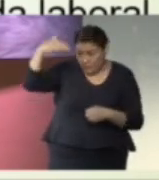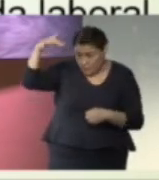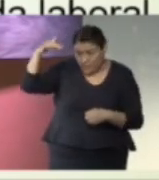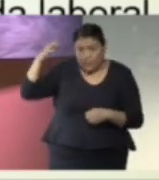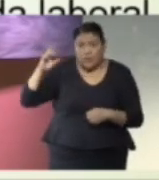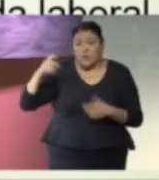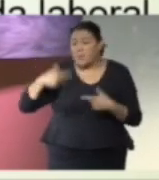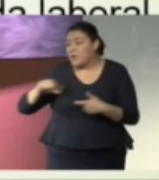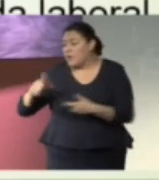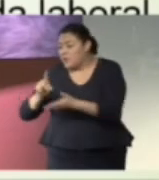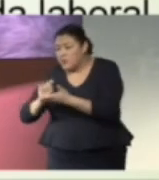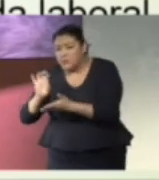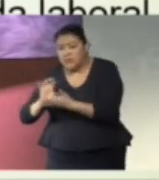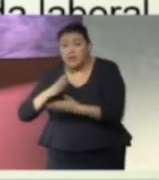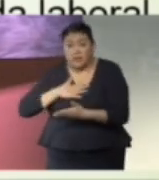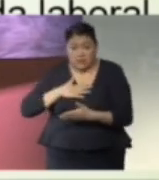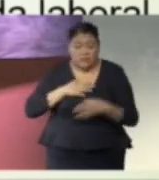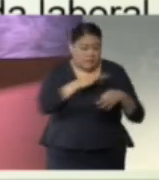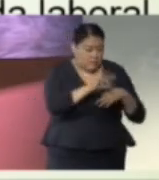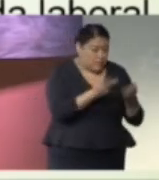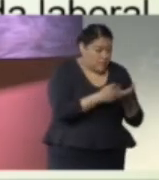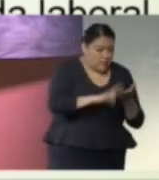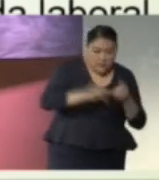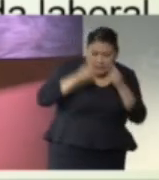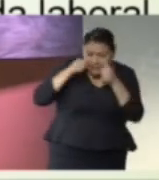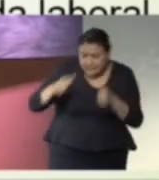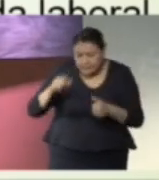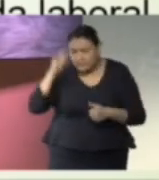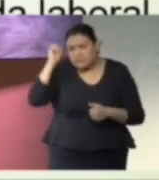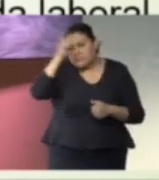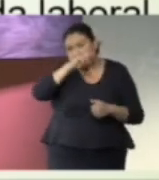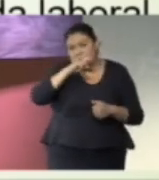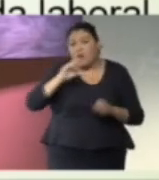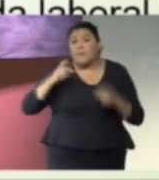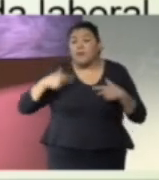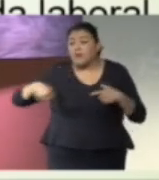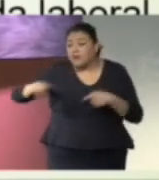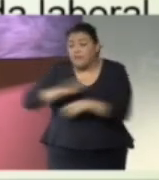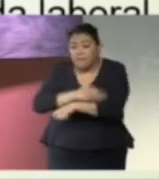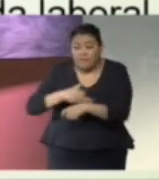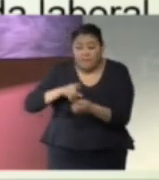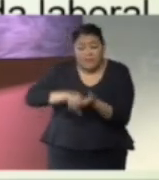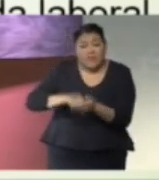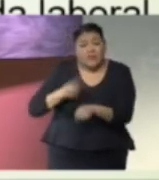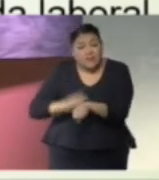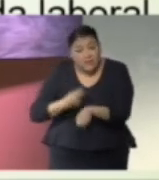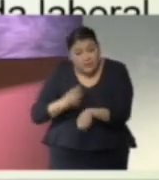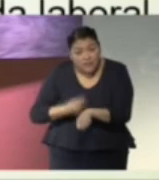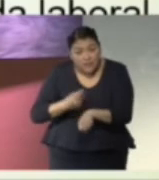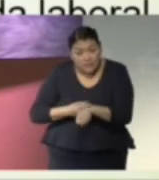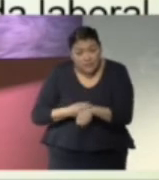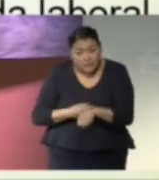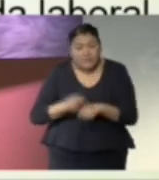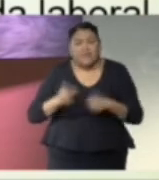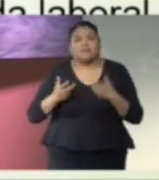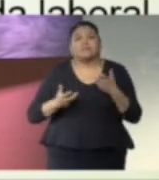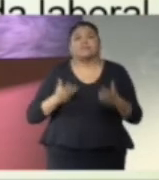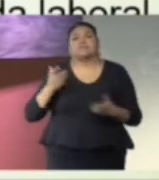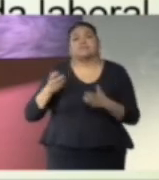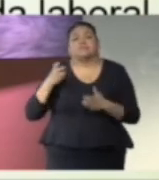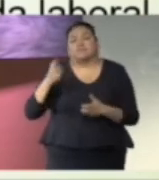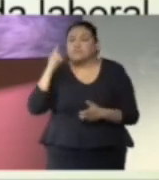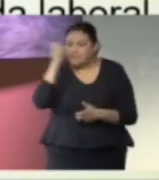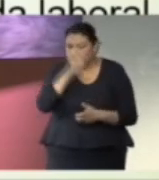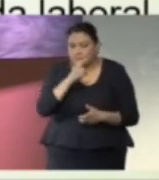con alguna discapacidad, alguna persona enferma, ¿sí? Cuando estás con un compromiso